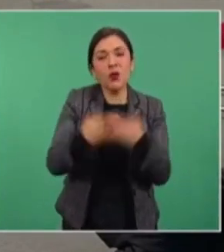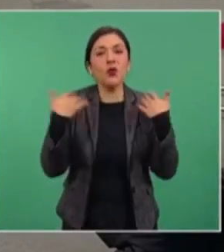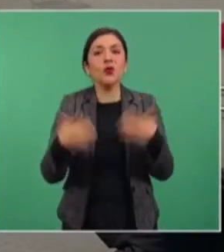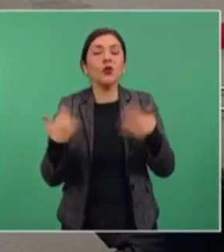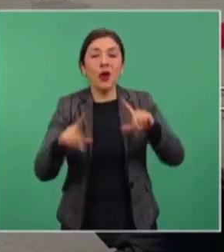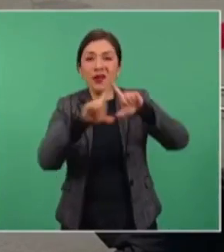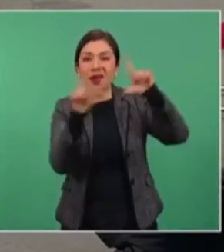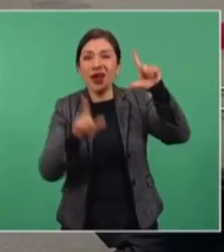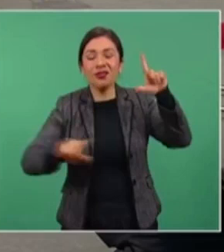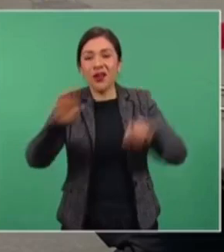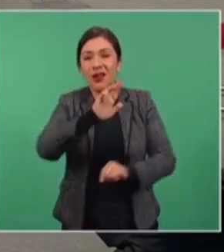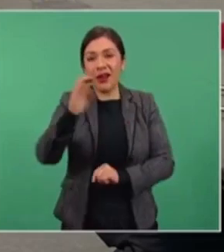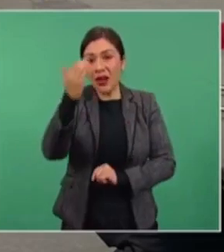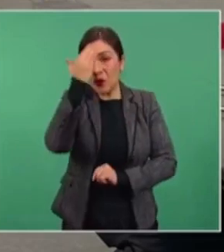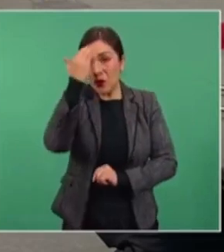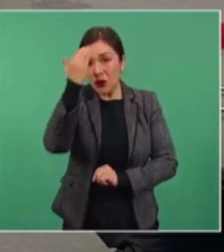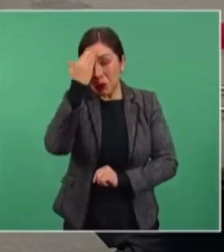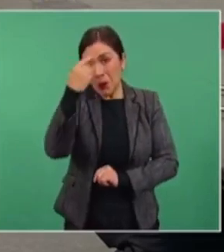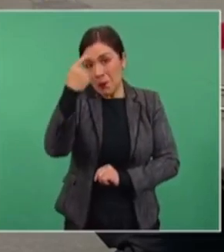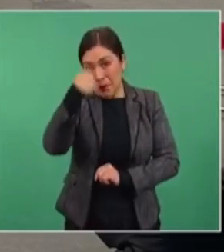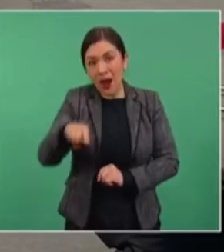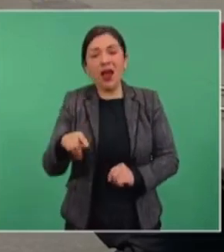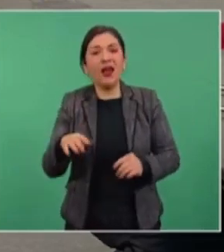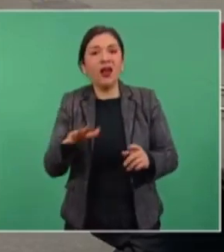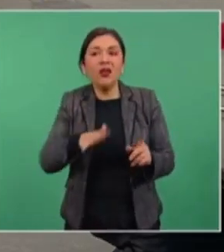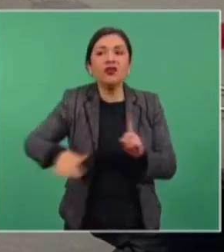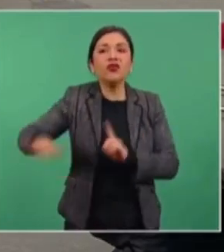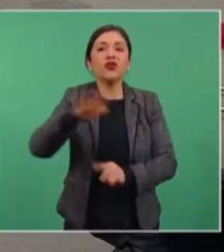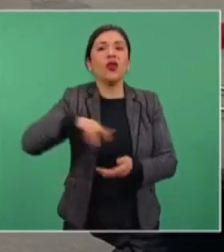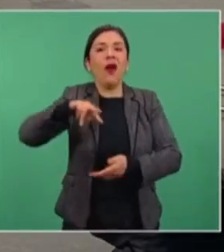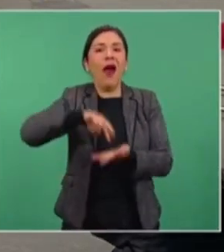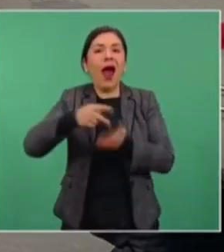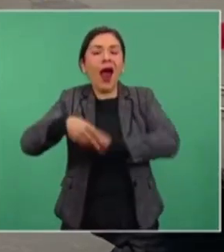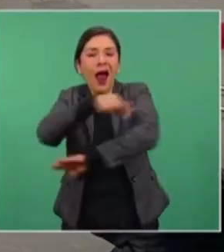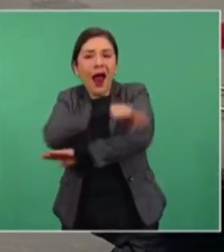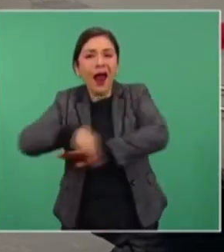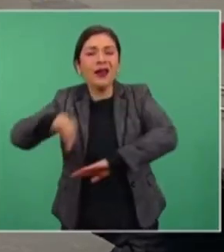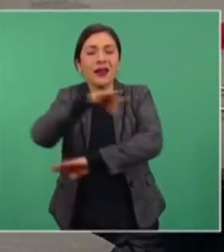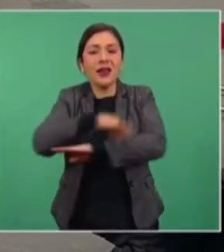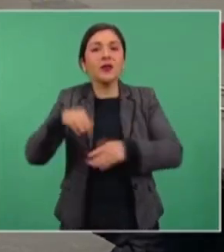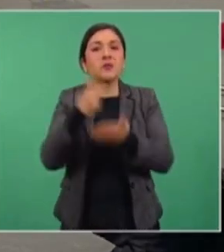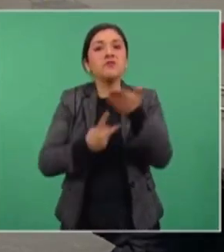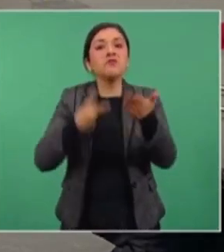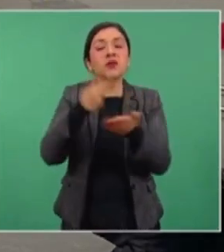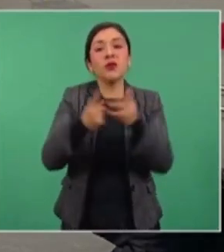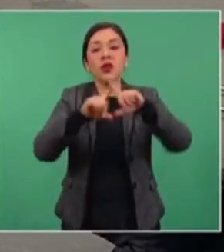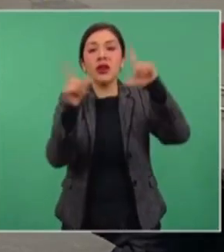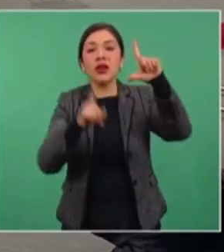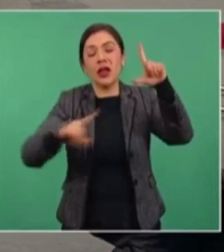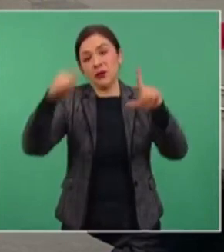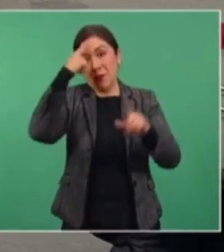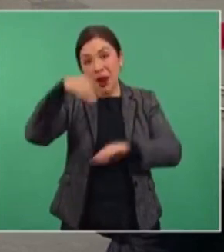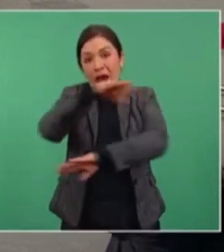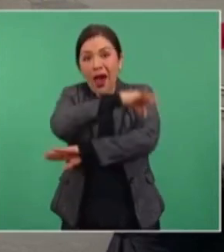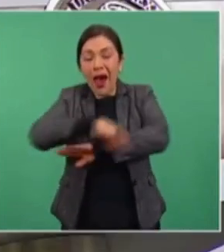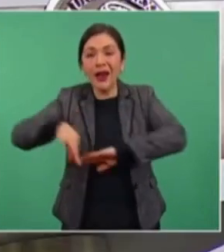nacional que honra a nuestro gremio, la arquitectura, del Premio Nacional de